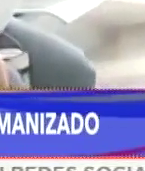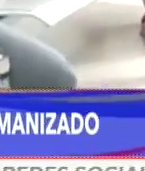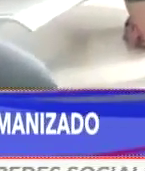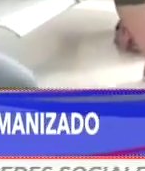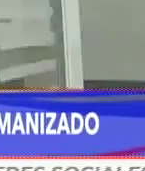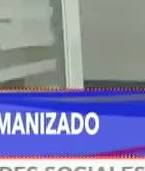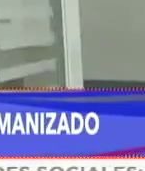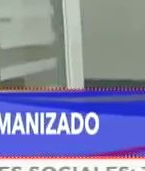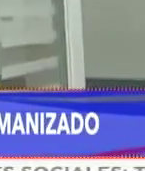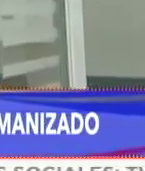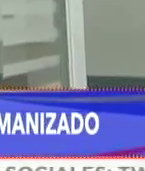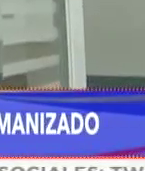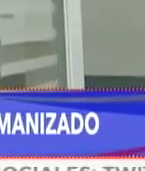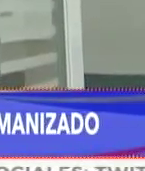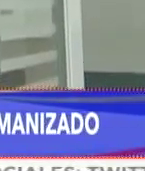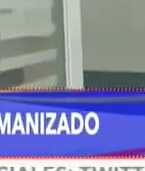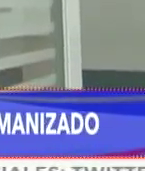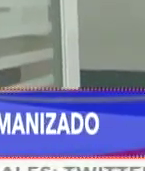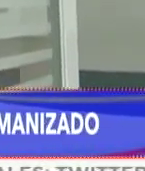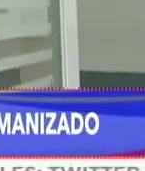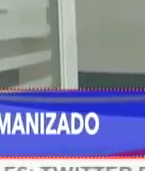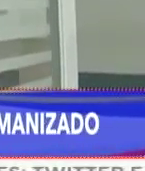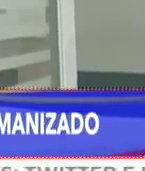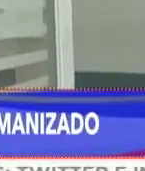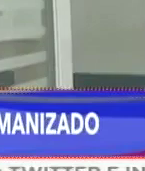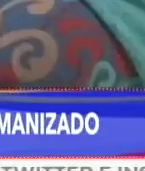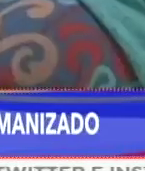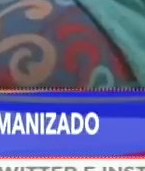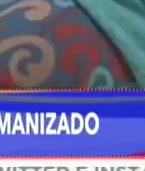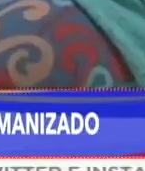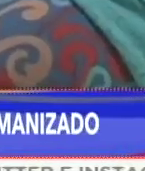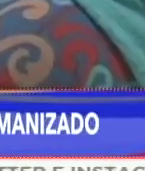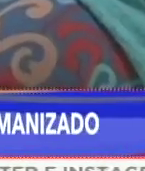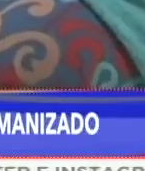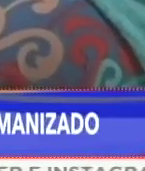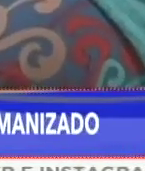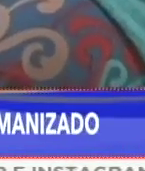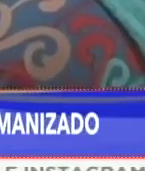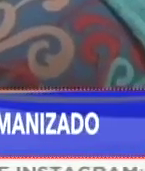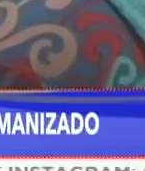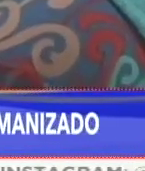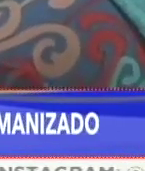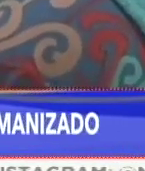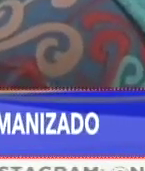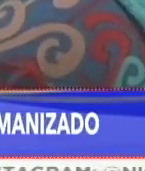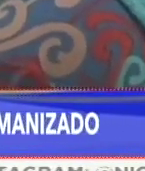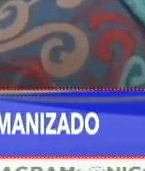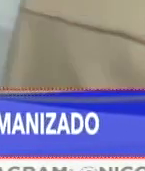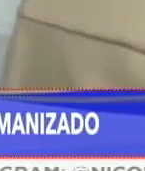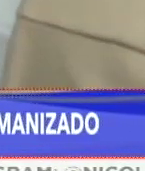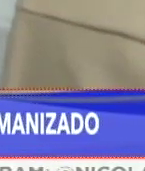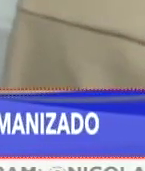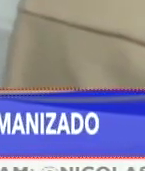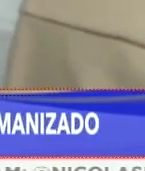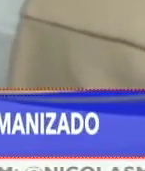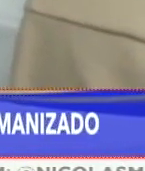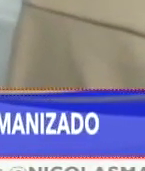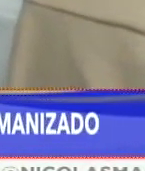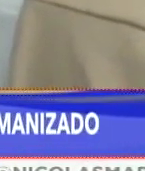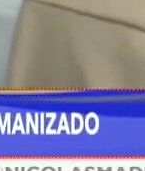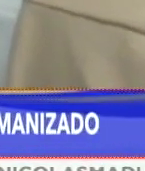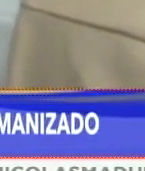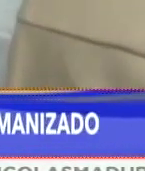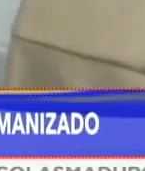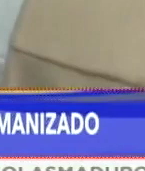en conjunto con las usuarias o beneficiarias del parto humanizado. Hoy damos inicio al